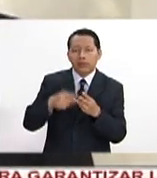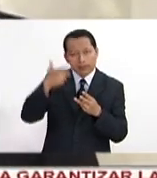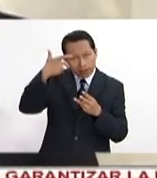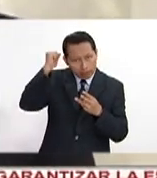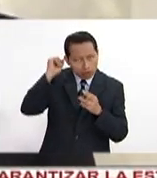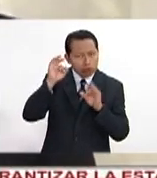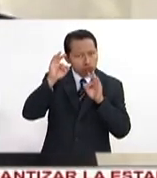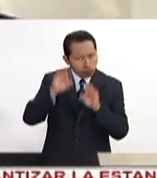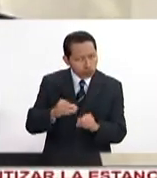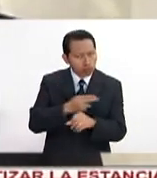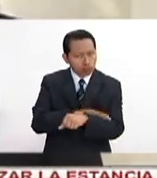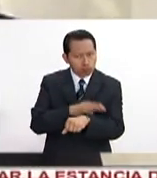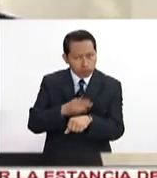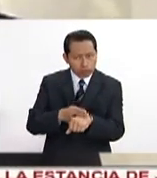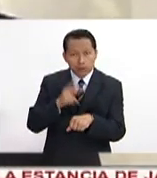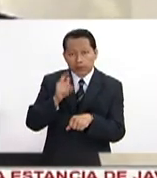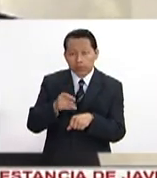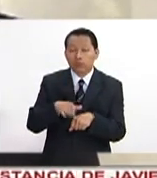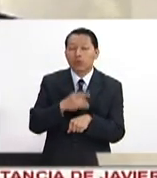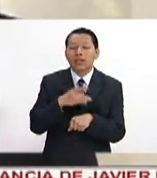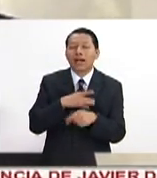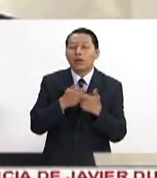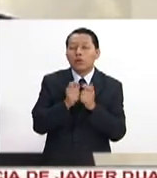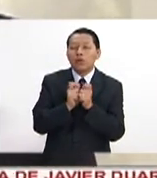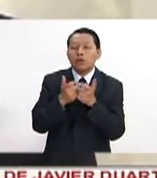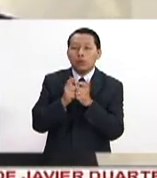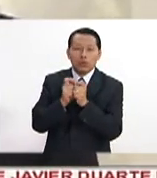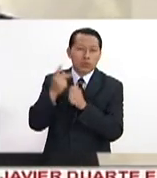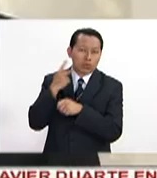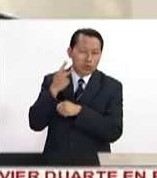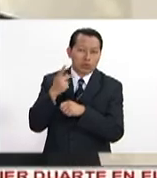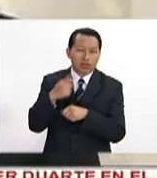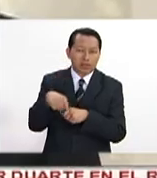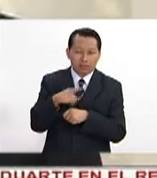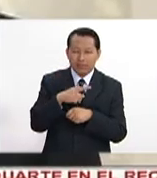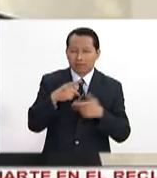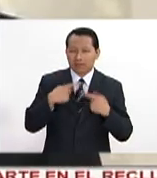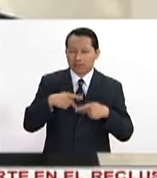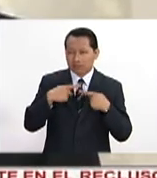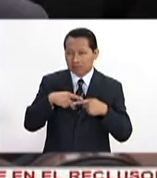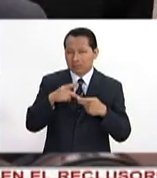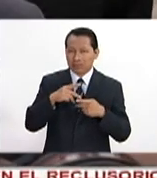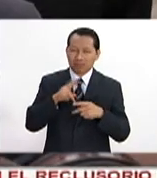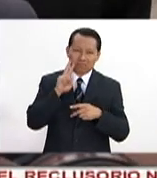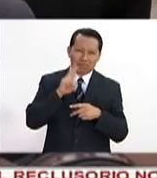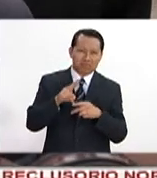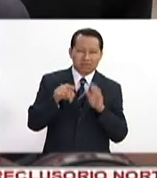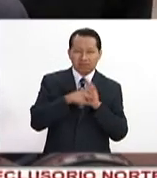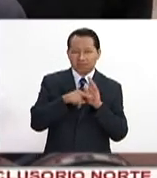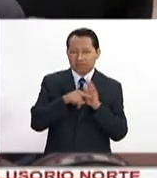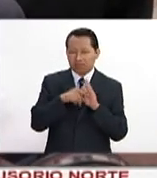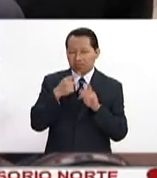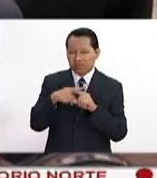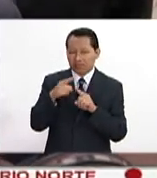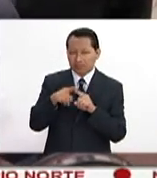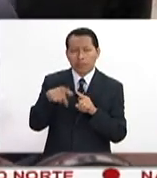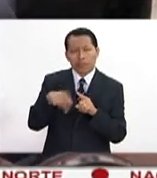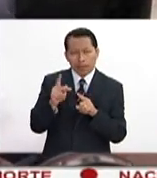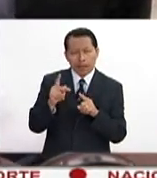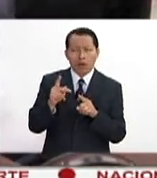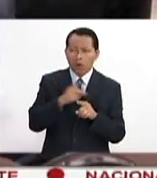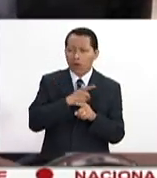honorable. Acerca de la aprobación negativa de los partidos políticos que mantienen frente a la sociedad, dijo que la ciudadanía requiere